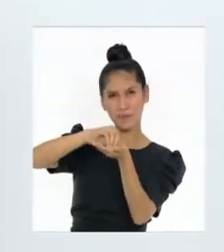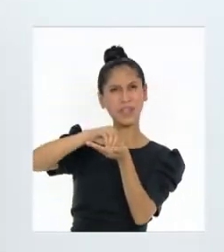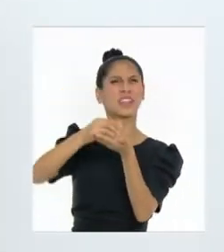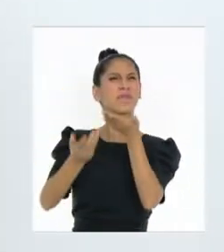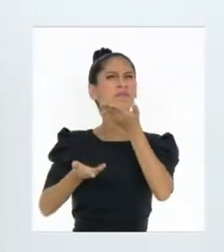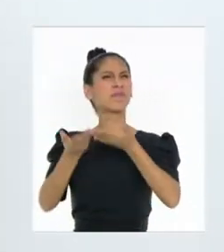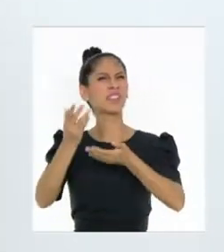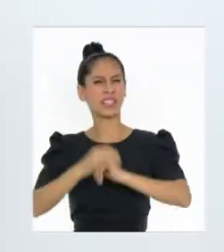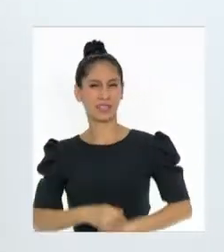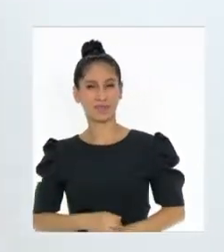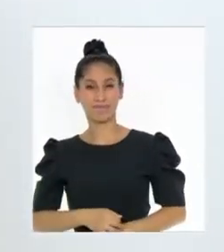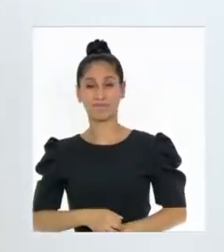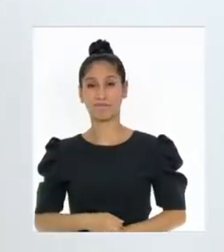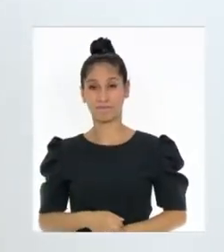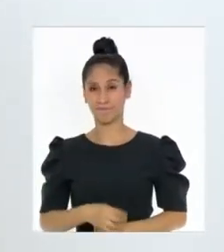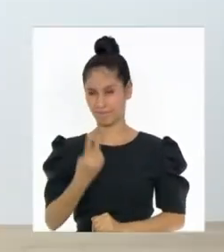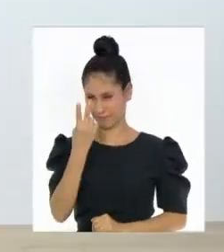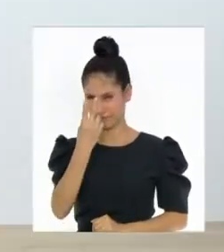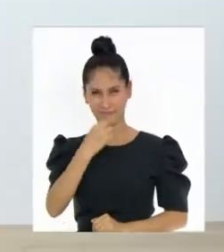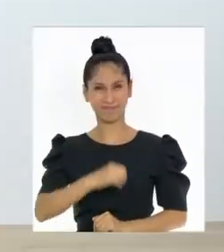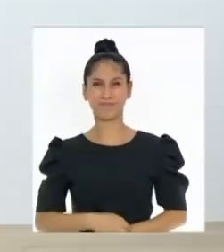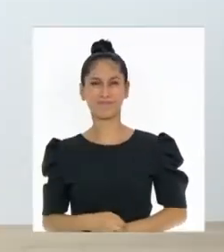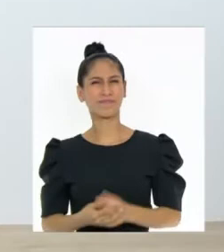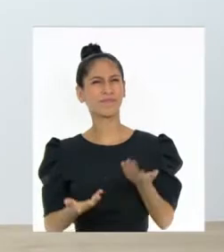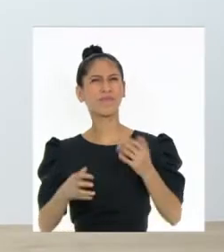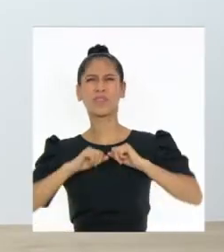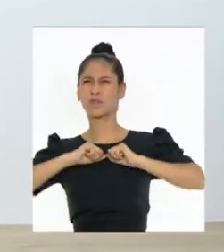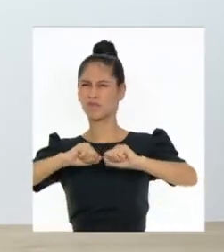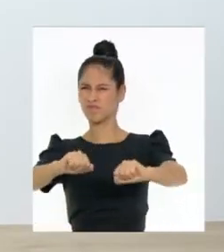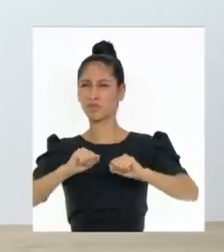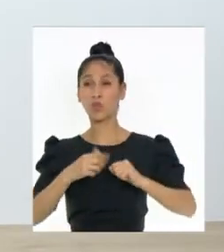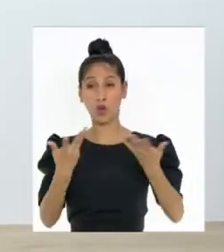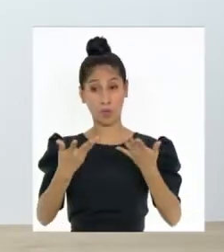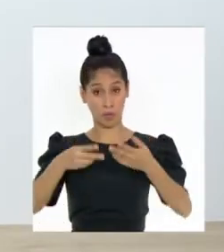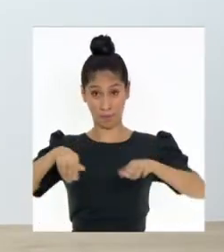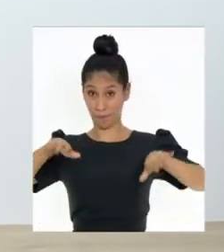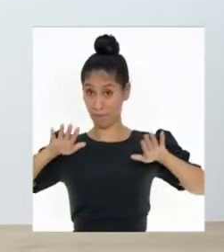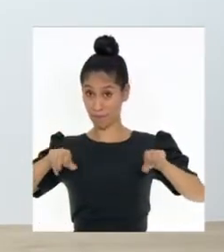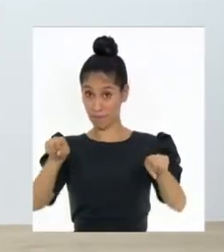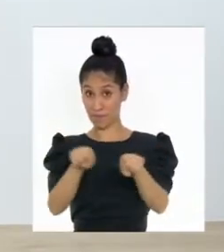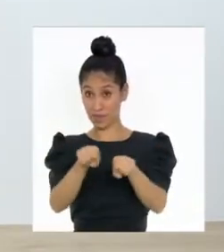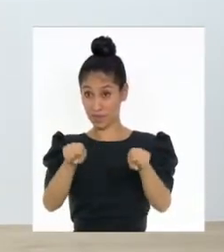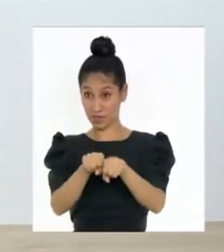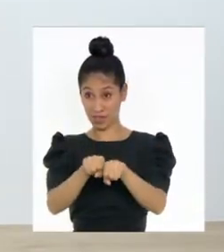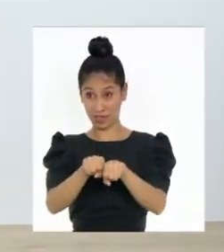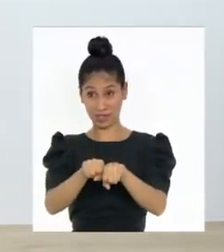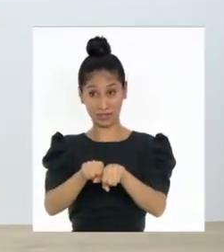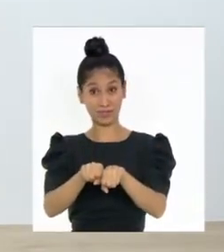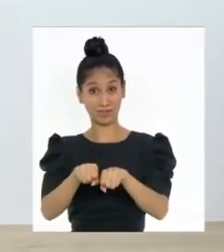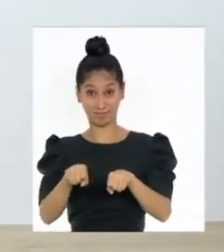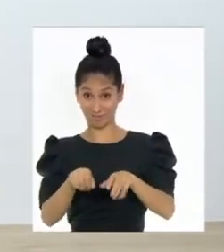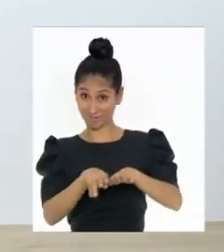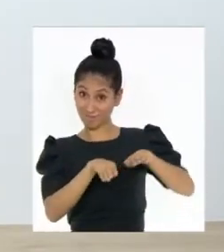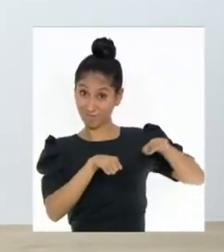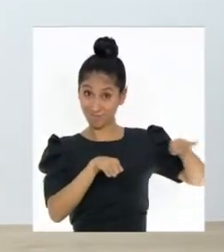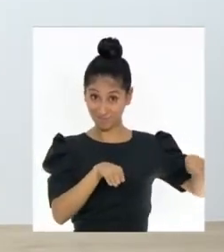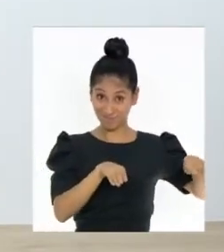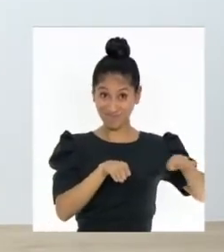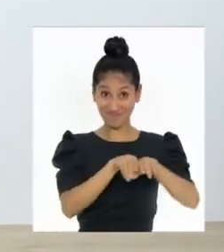al ejercicio que hemos venido haciendo. Ese movimiento es simplemente pisar, juntar, pisar, juntar. Abro